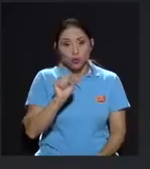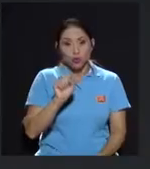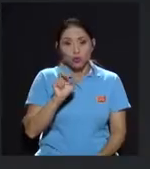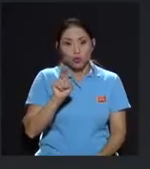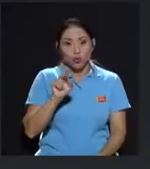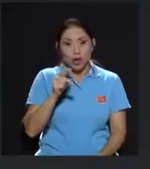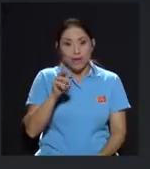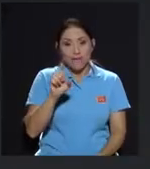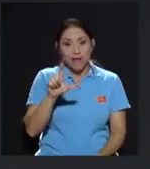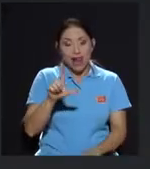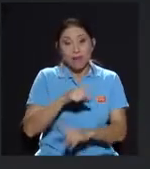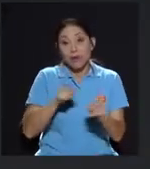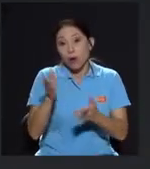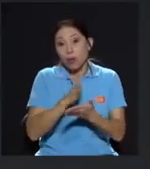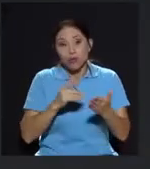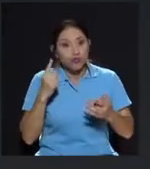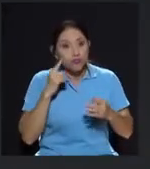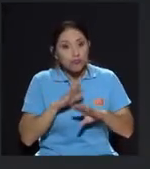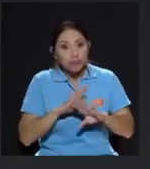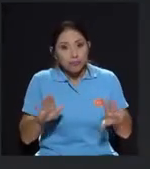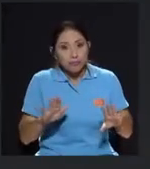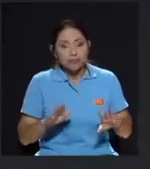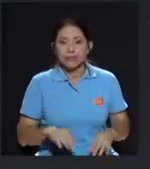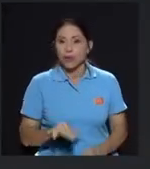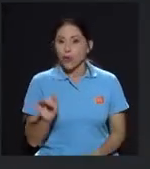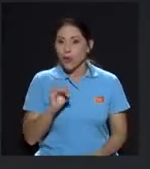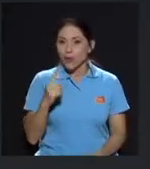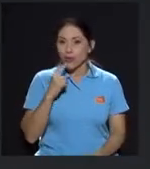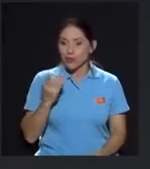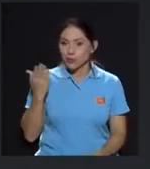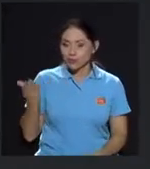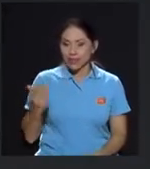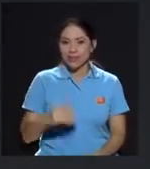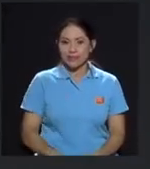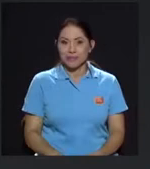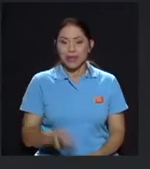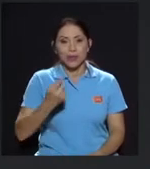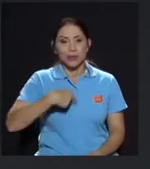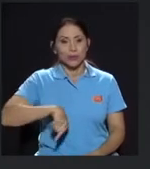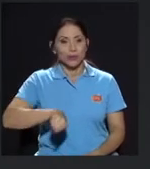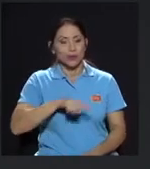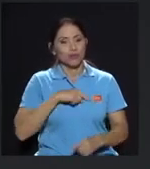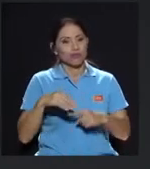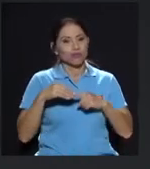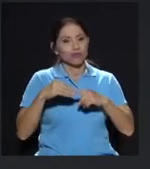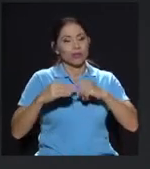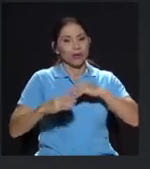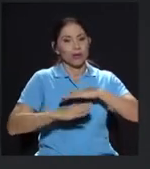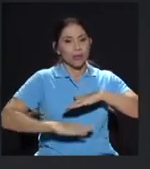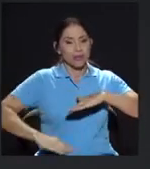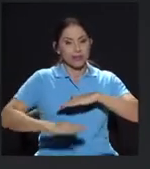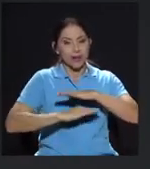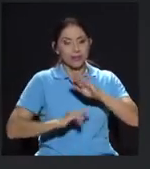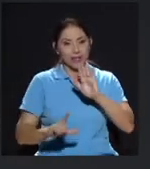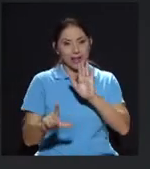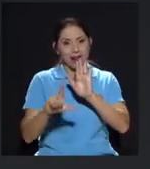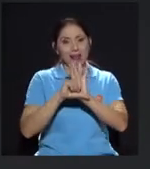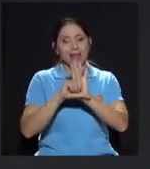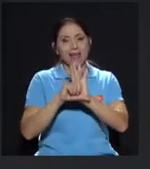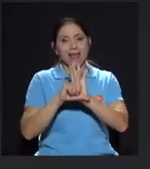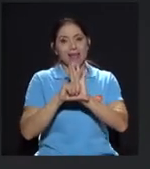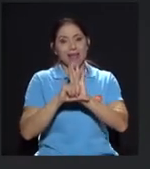como bien has humberto usted lo indicó nos basamos fundamentalmente la ley de